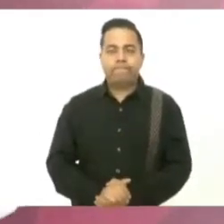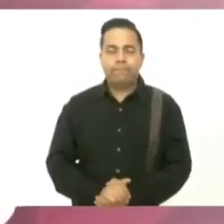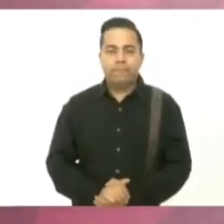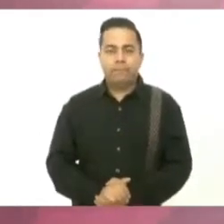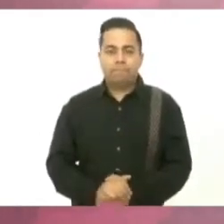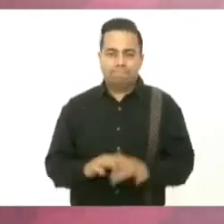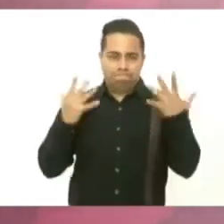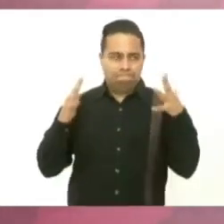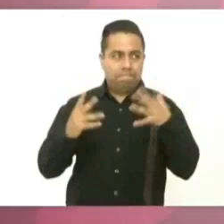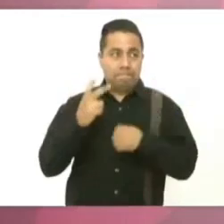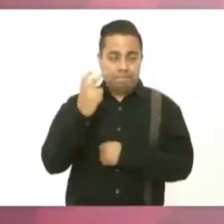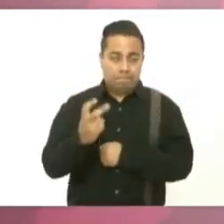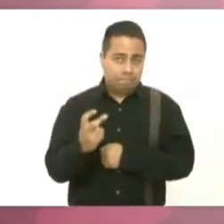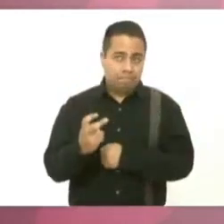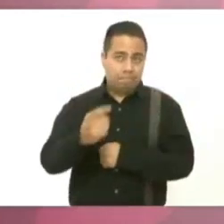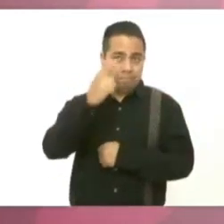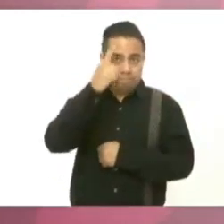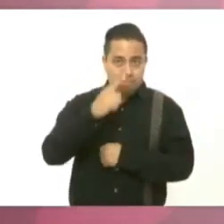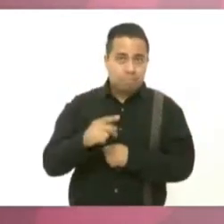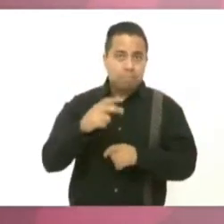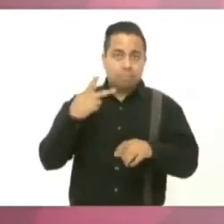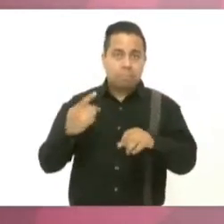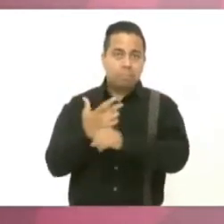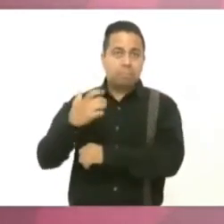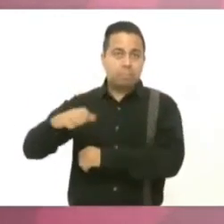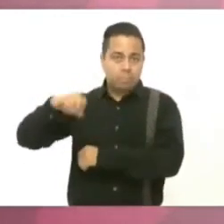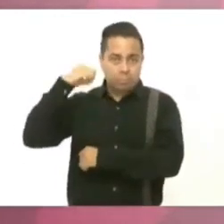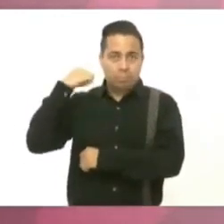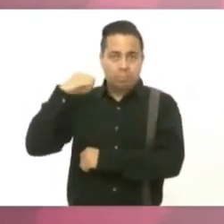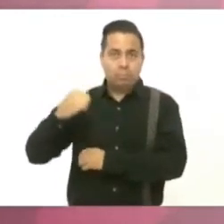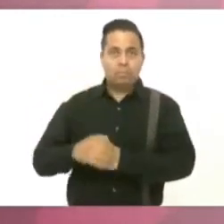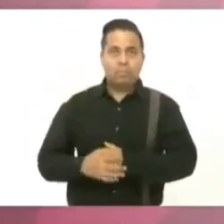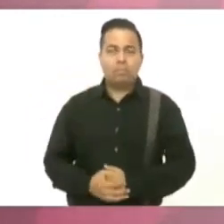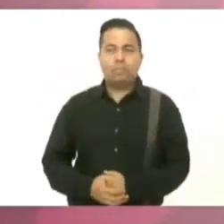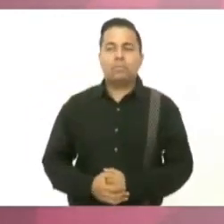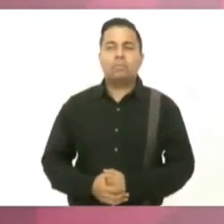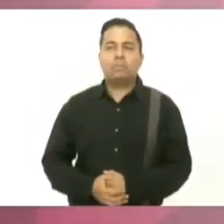Eso es por lo que toca al estado de Oaxaca.